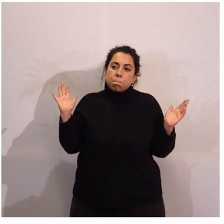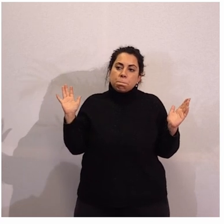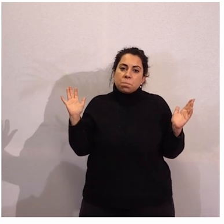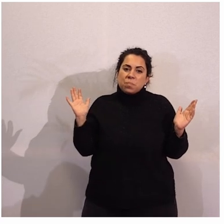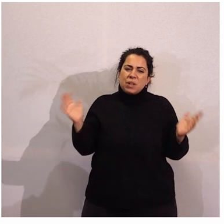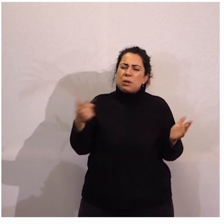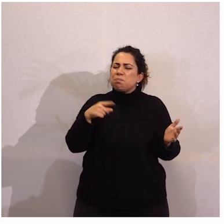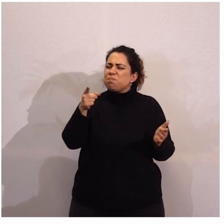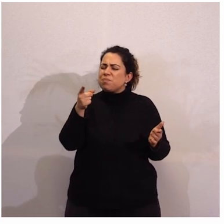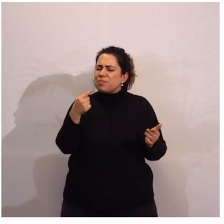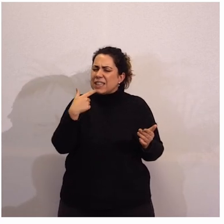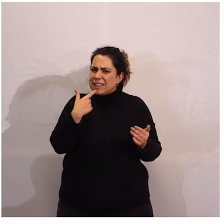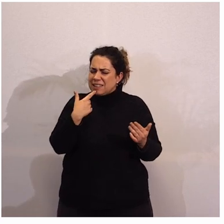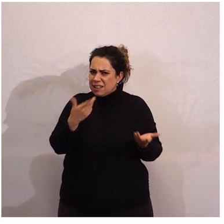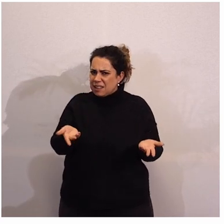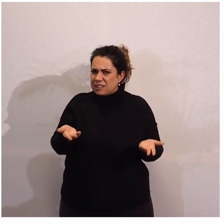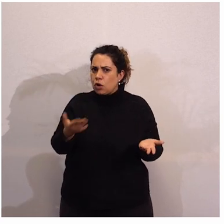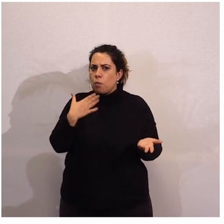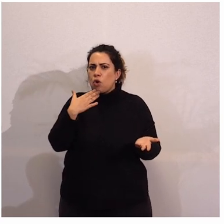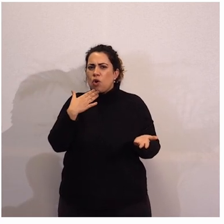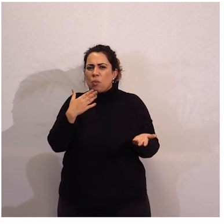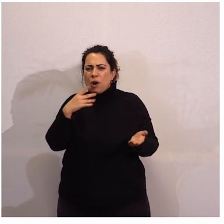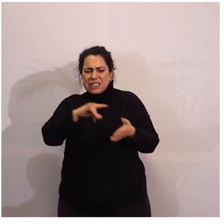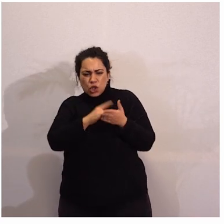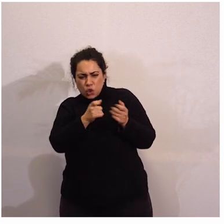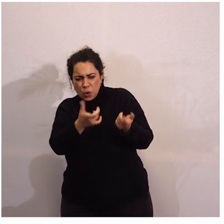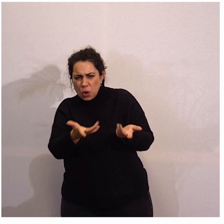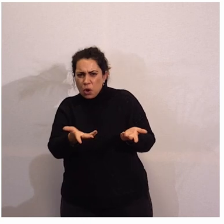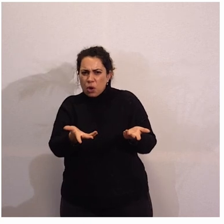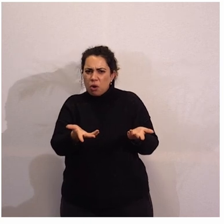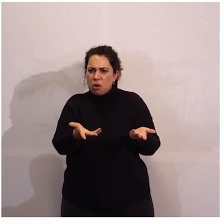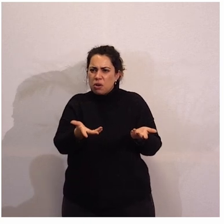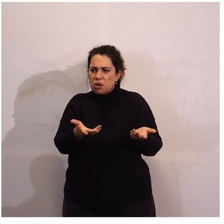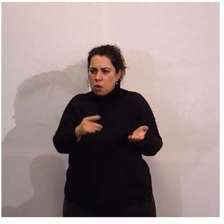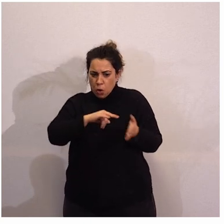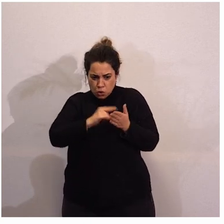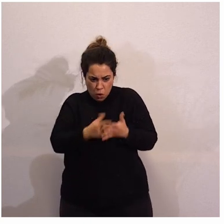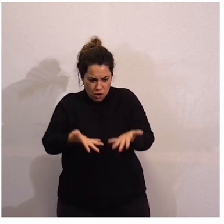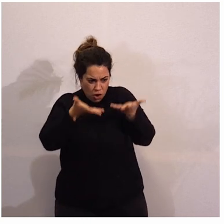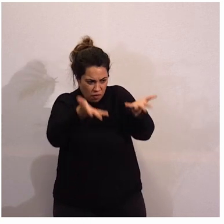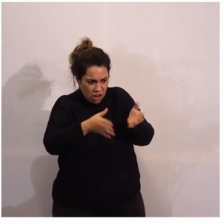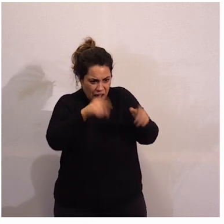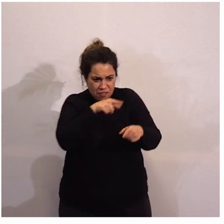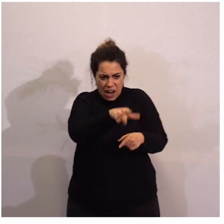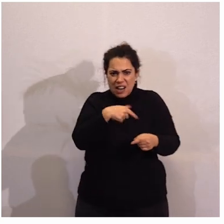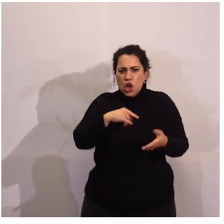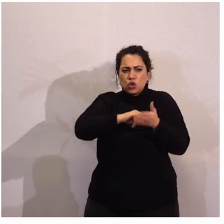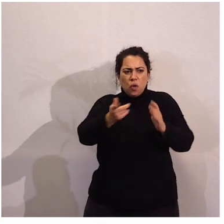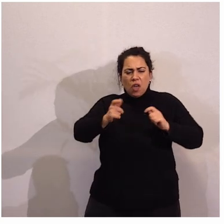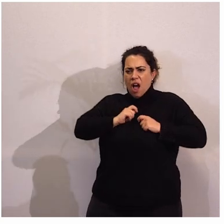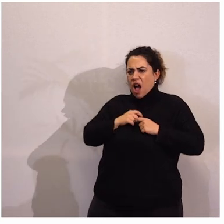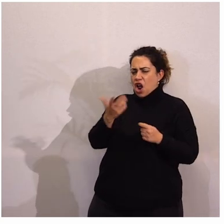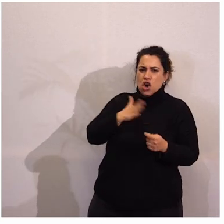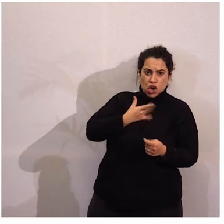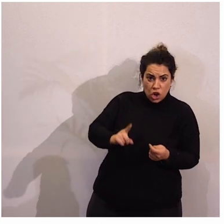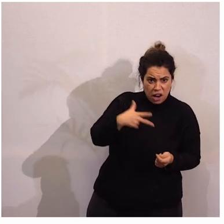¿a qué te refieres? ¿Como que esa es la solución y ellos están negando a solucionar su problema? Sí, más o menos.